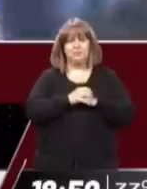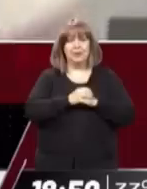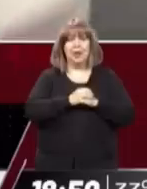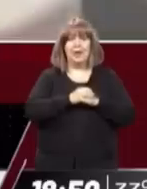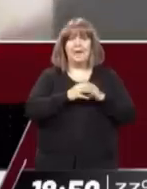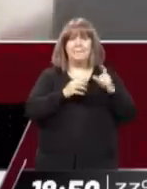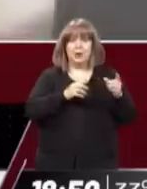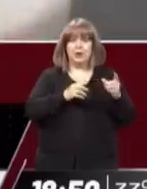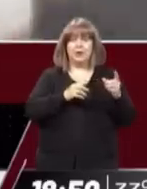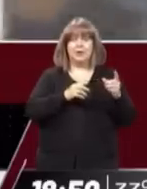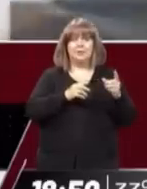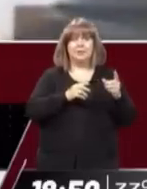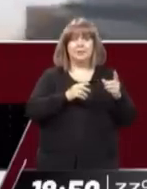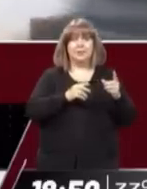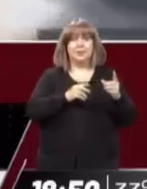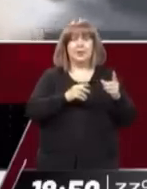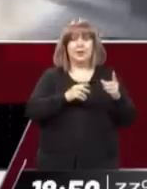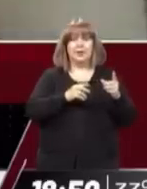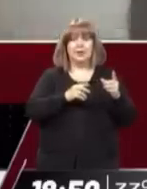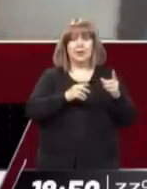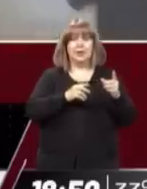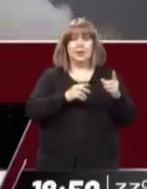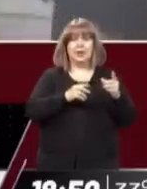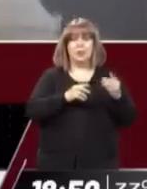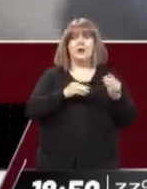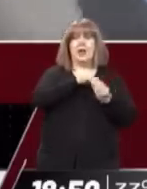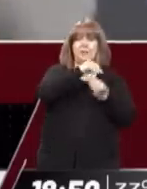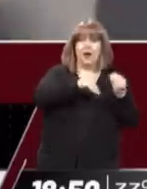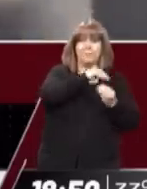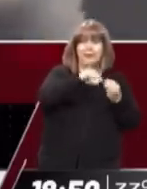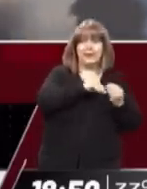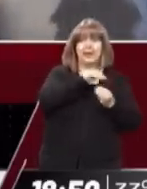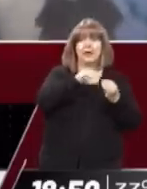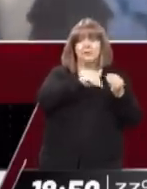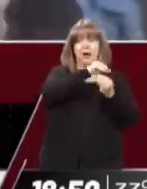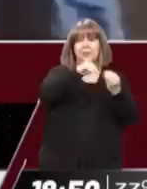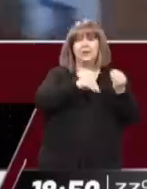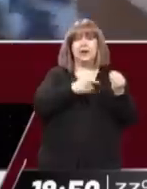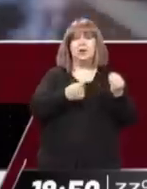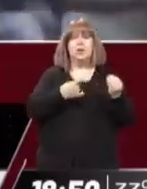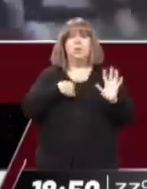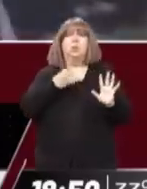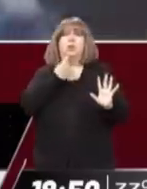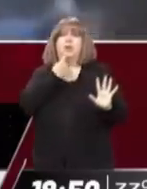personas que puedan tener un recurso saludable, como puede ser la familia, podrían